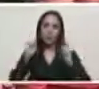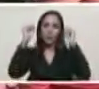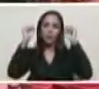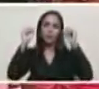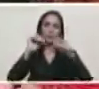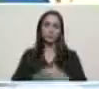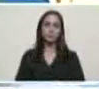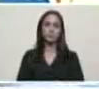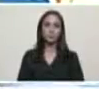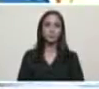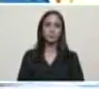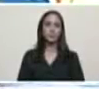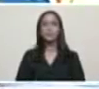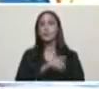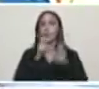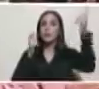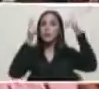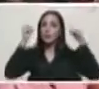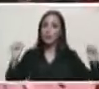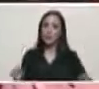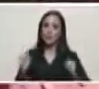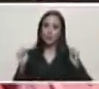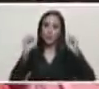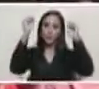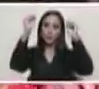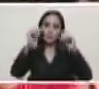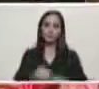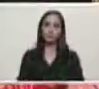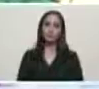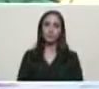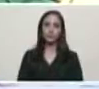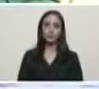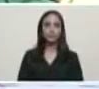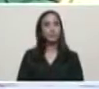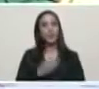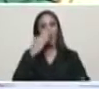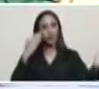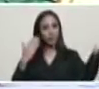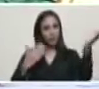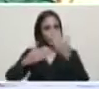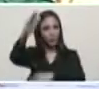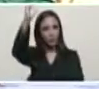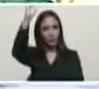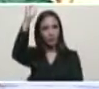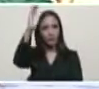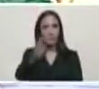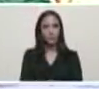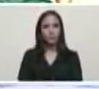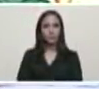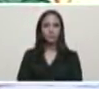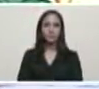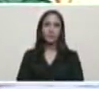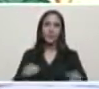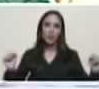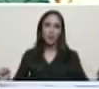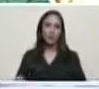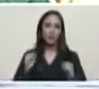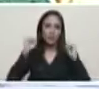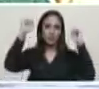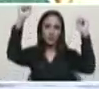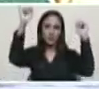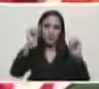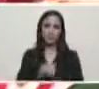pve Chávez vive y vive la patri sig hasta la victoria siempre Venezuela